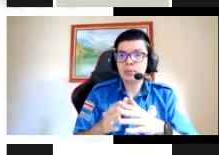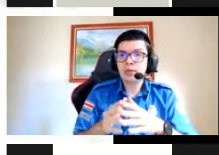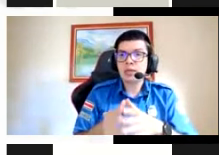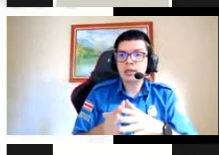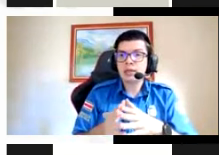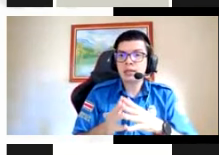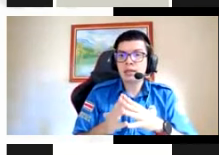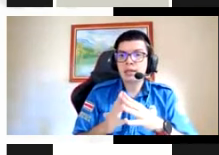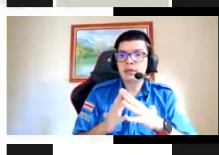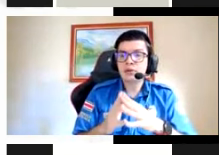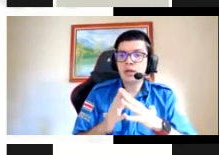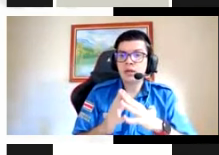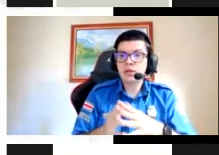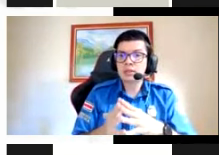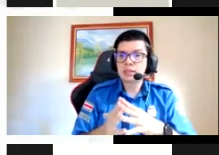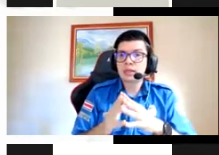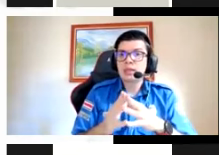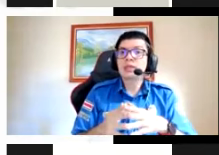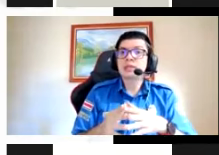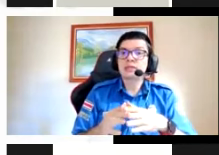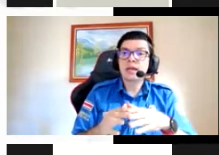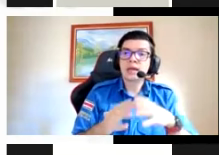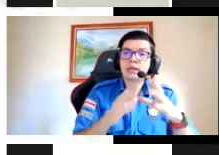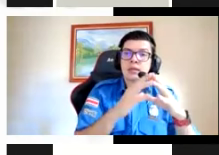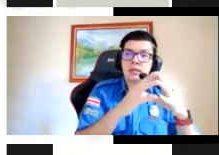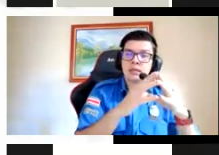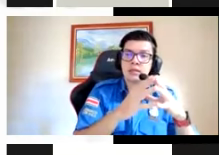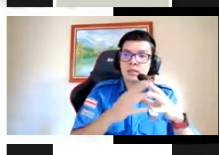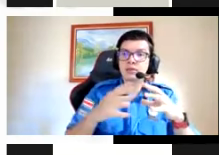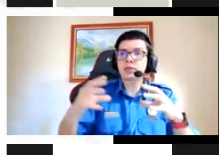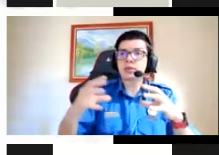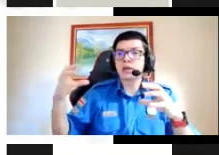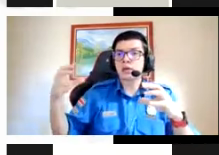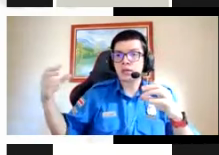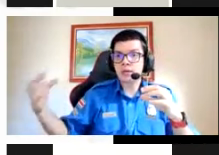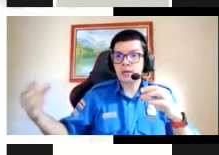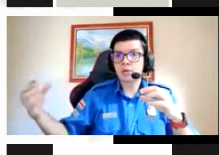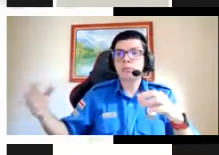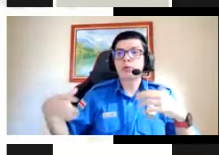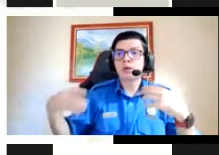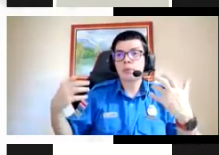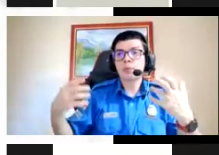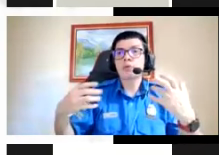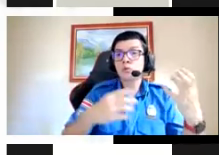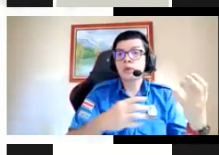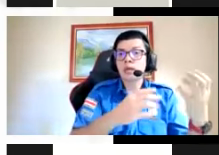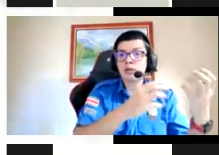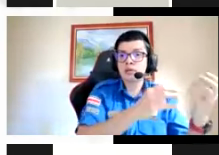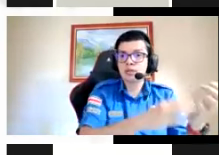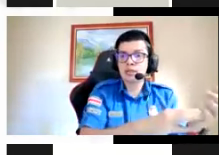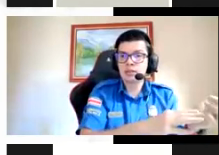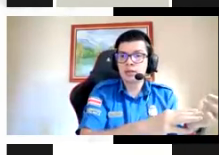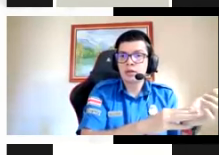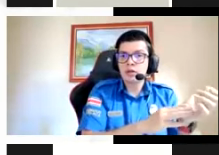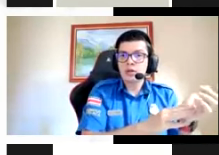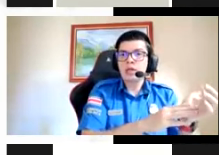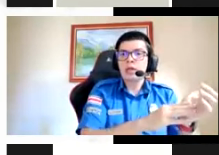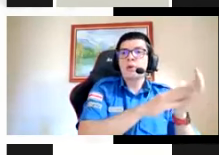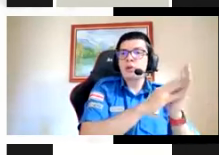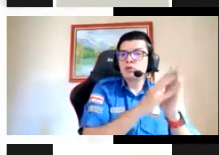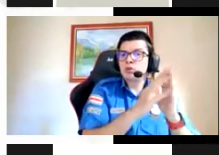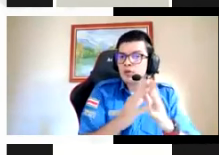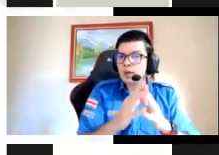tipo de reguladores están siendo retirados del mercado. ¿Por qué? Por su peligrosidad.